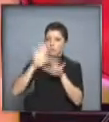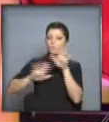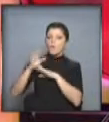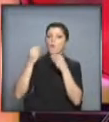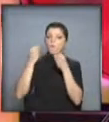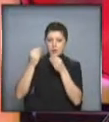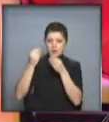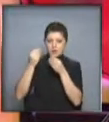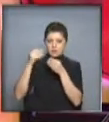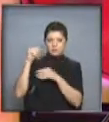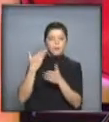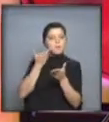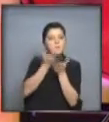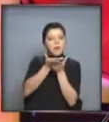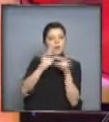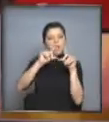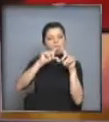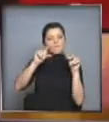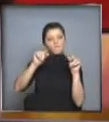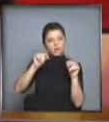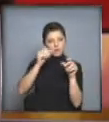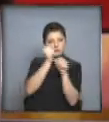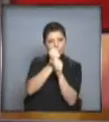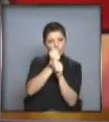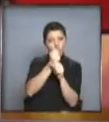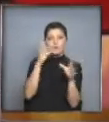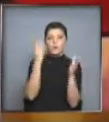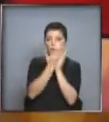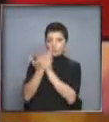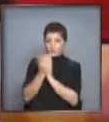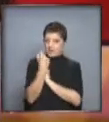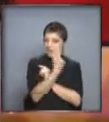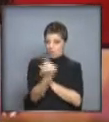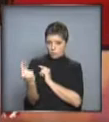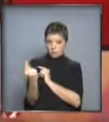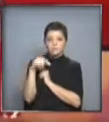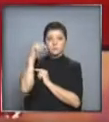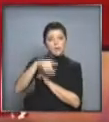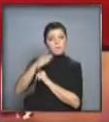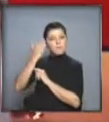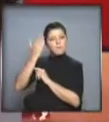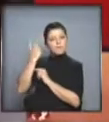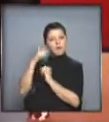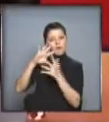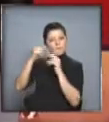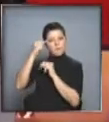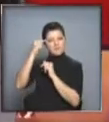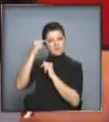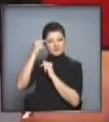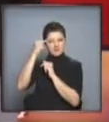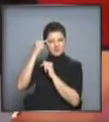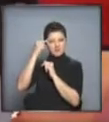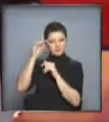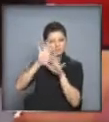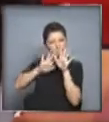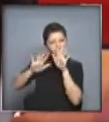para específicamente pedir por el boleto estudiantil. Pero no fue la máxima lucha, sino que esos chicos tenían atrás todo un pensamiento colectivo